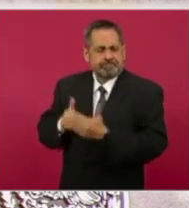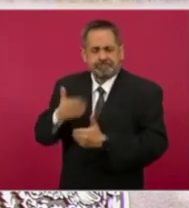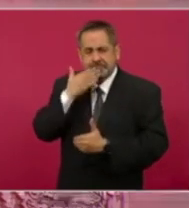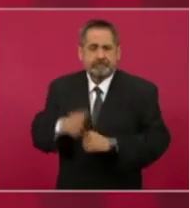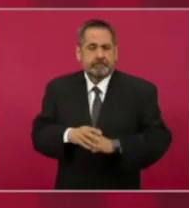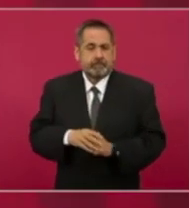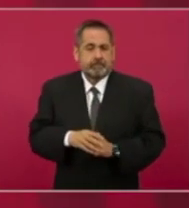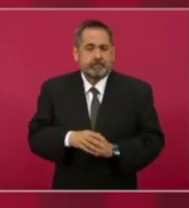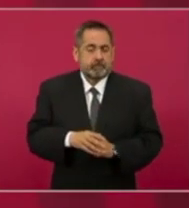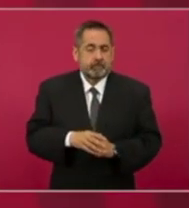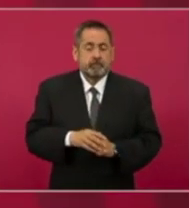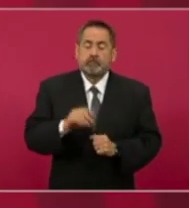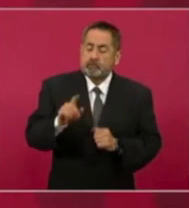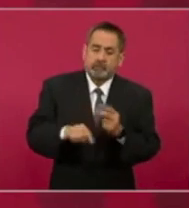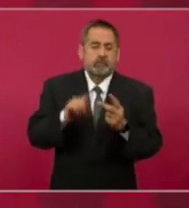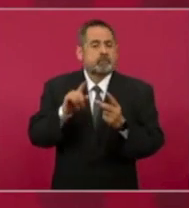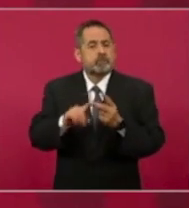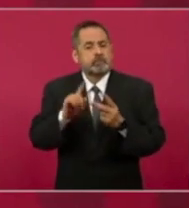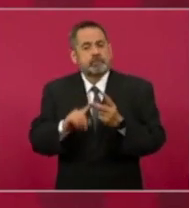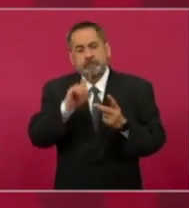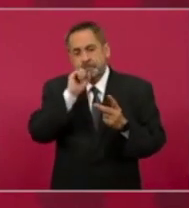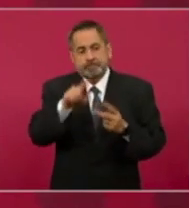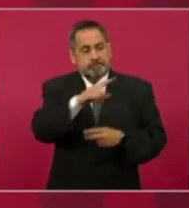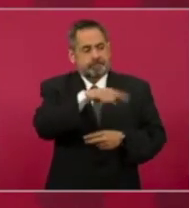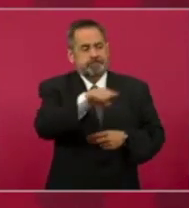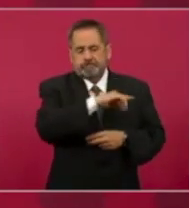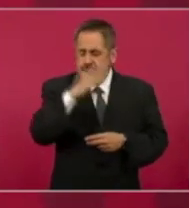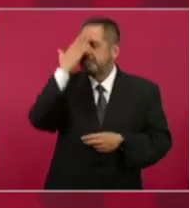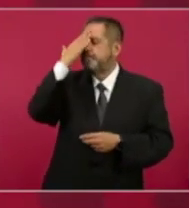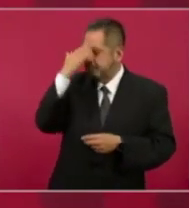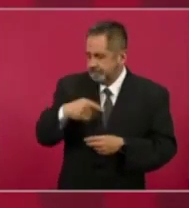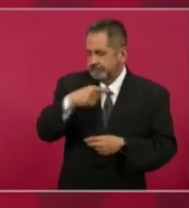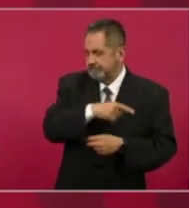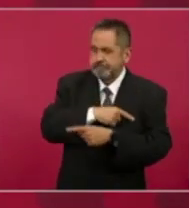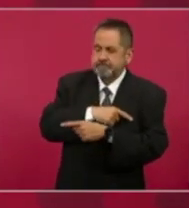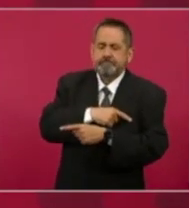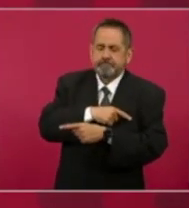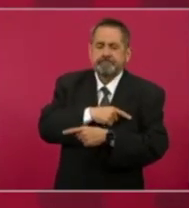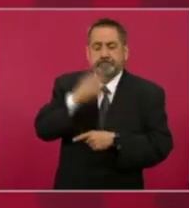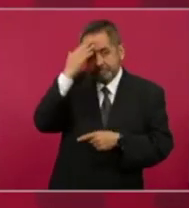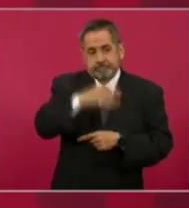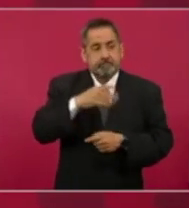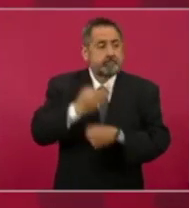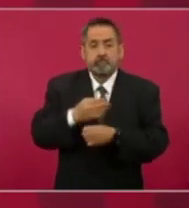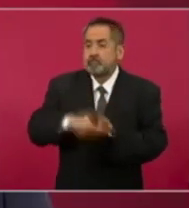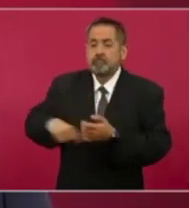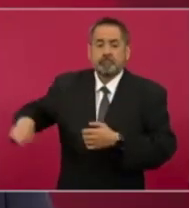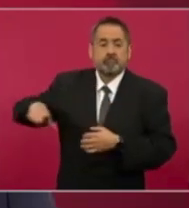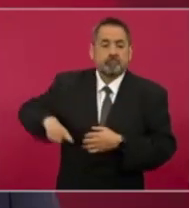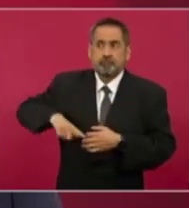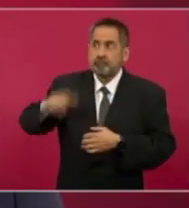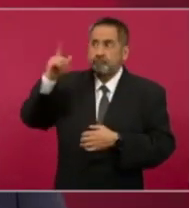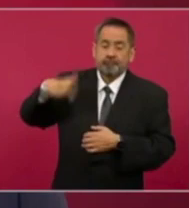Lo otro que también reconocen es que no hay corrupción arriba,